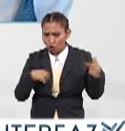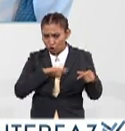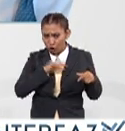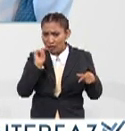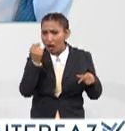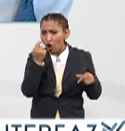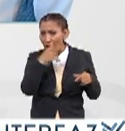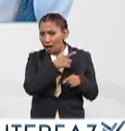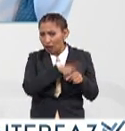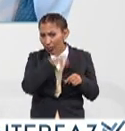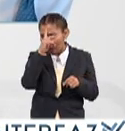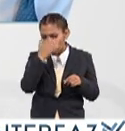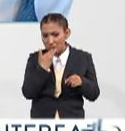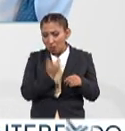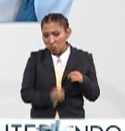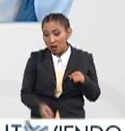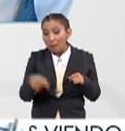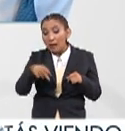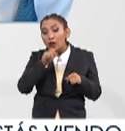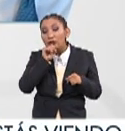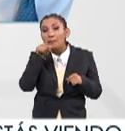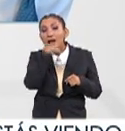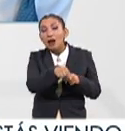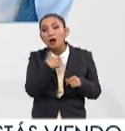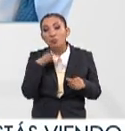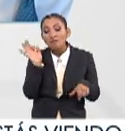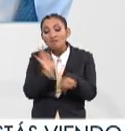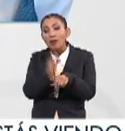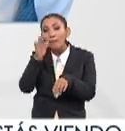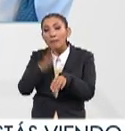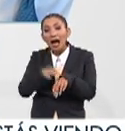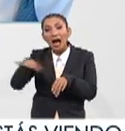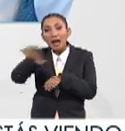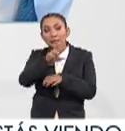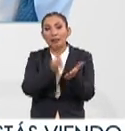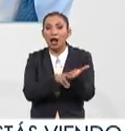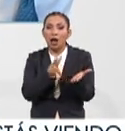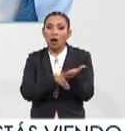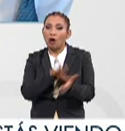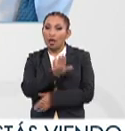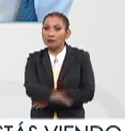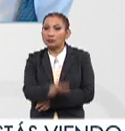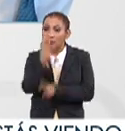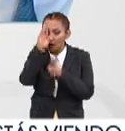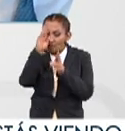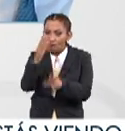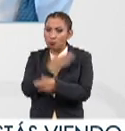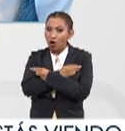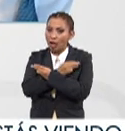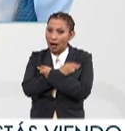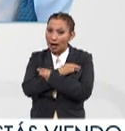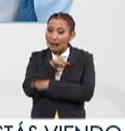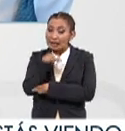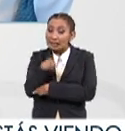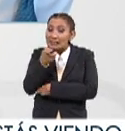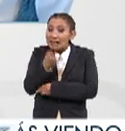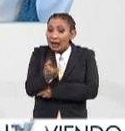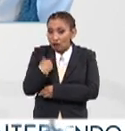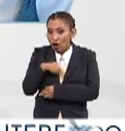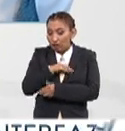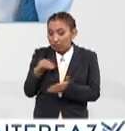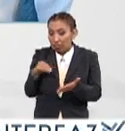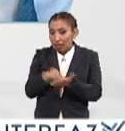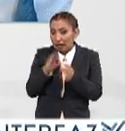nuestro Tecnológico Nacional de México, también quieren que fortalezcamos la parte de valores, la parte de moral. Y es aquí donde entra